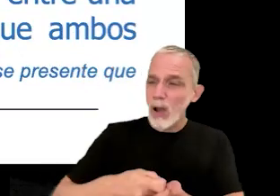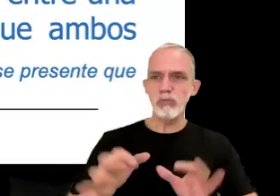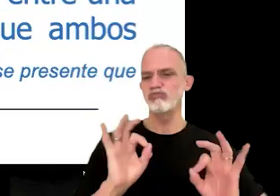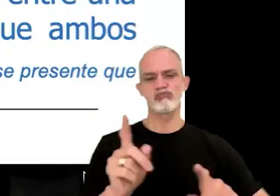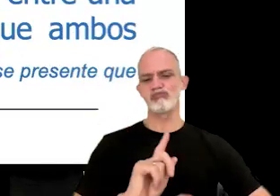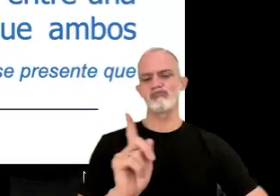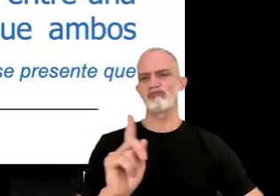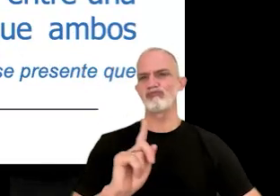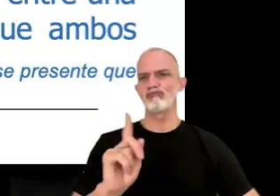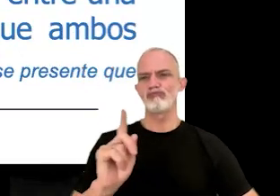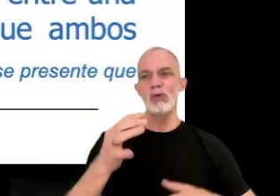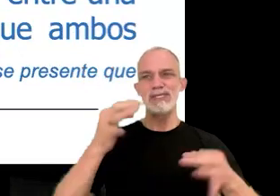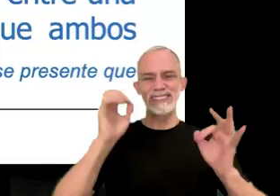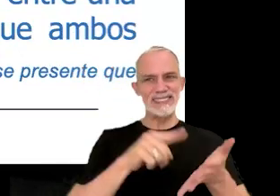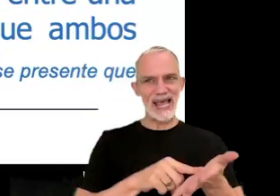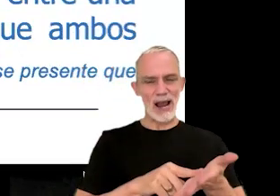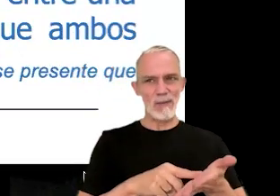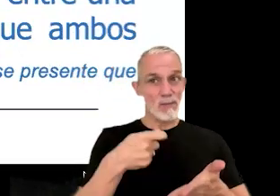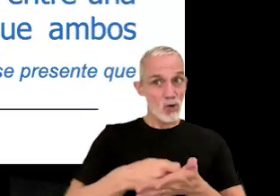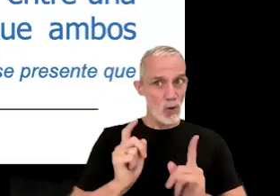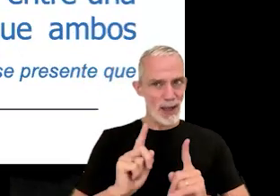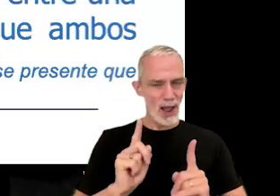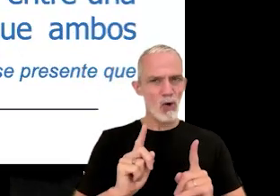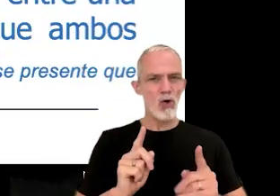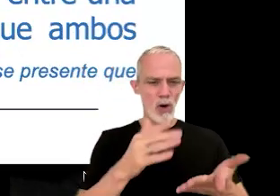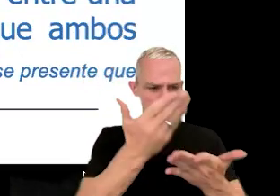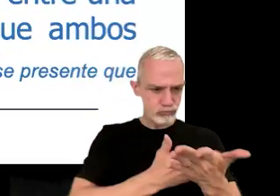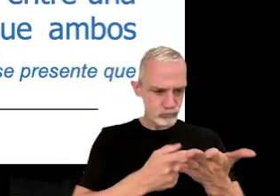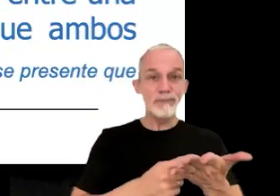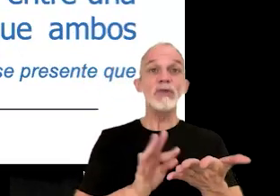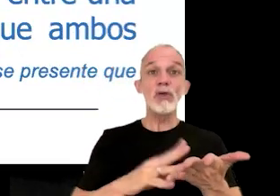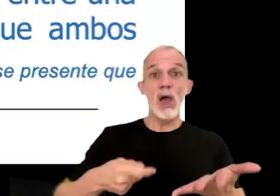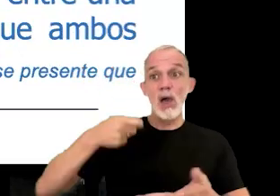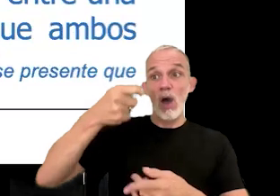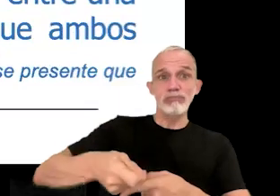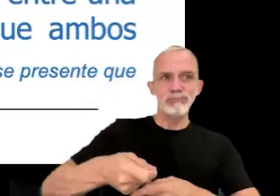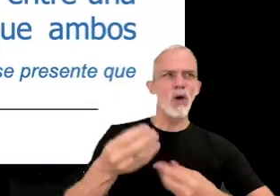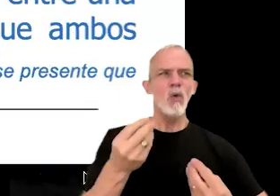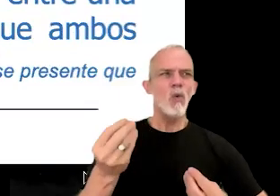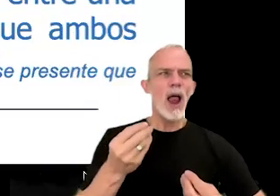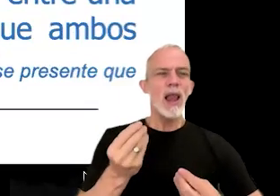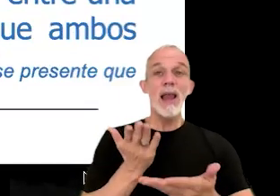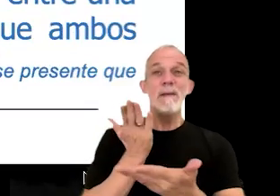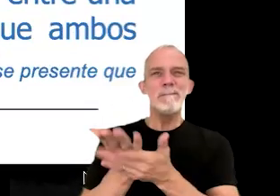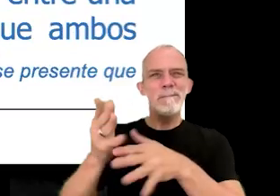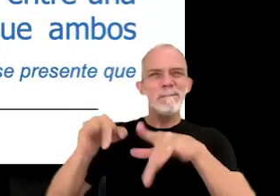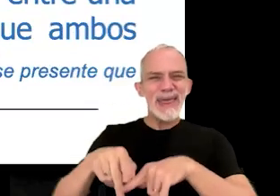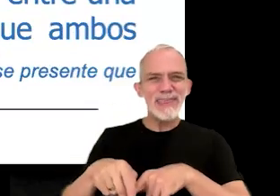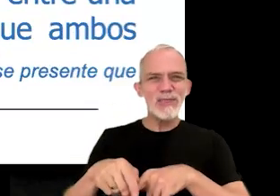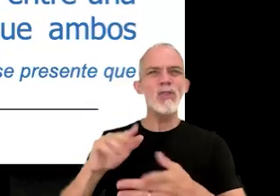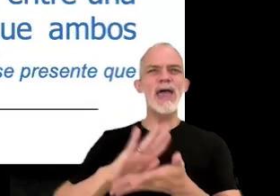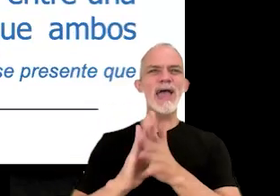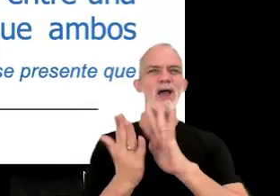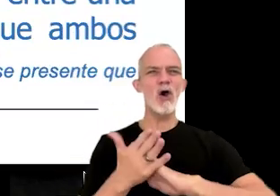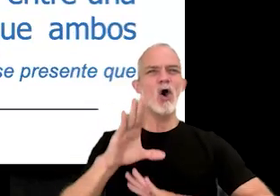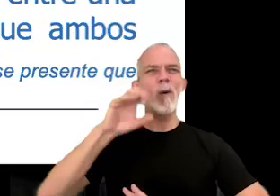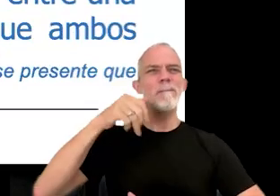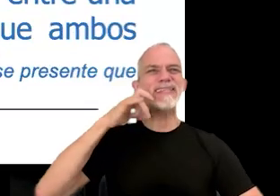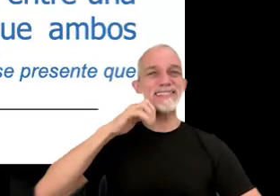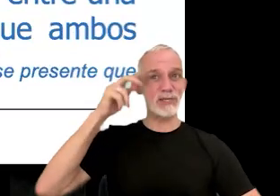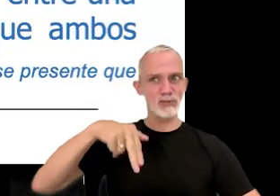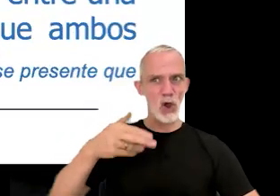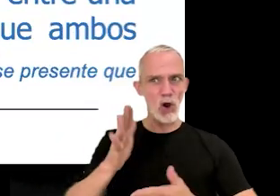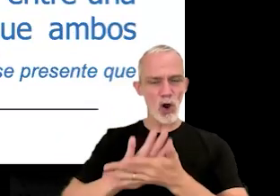documentado. Para eso, había aportado justamente una solicitud de compensación. Y el máximo